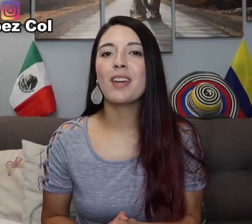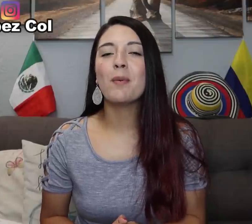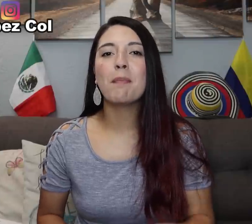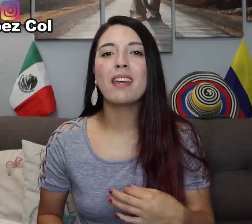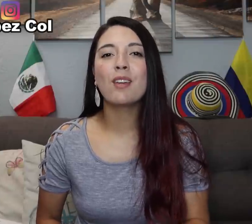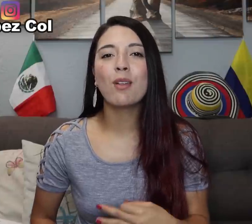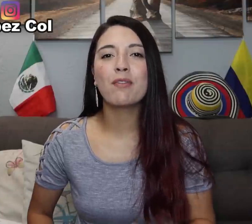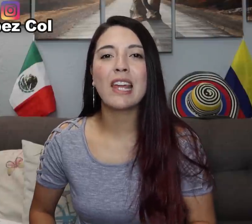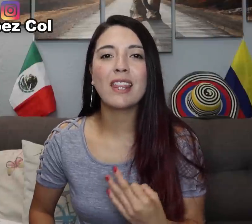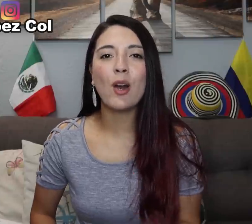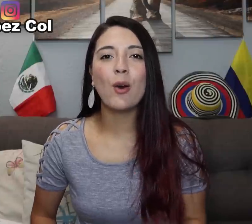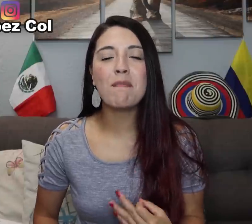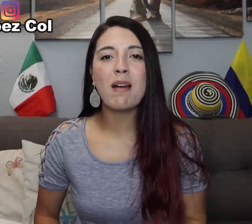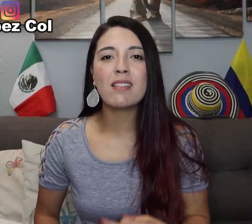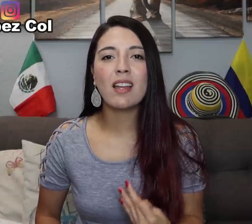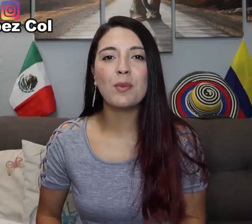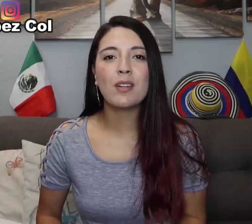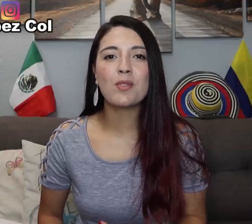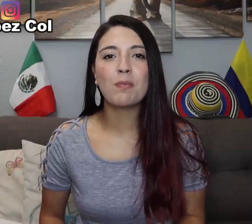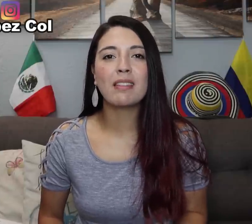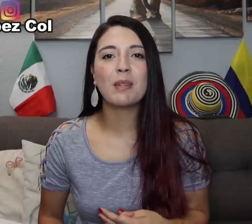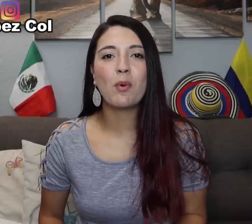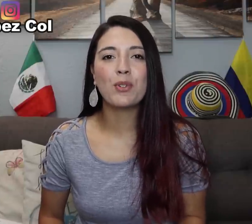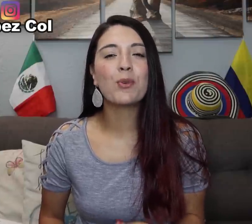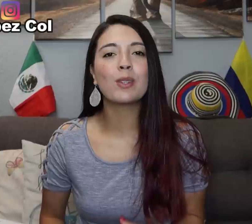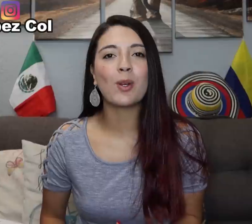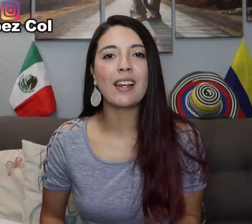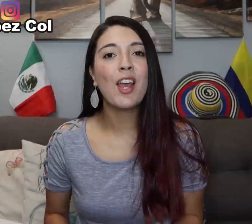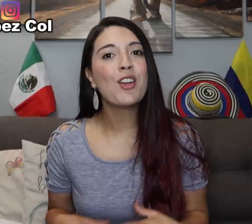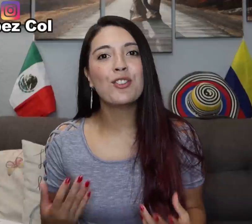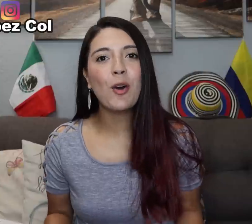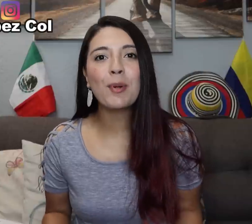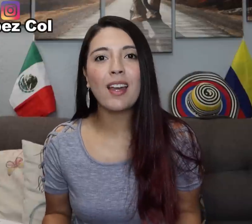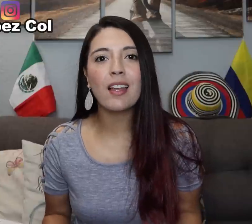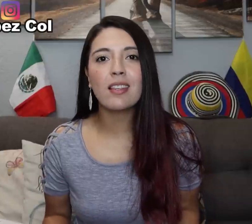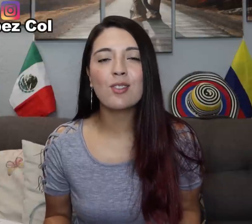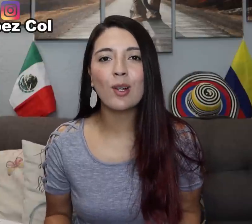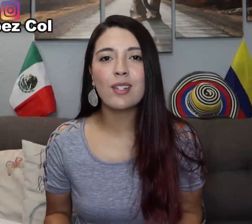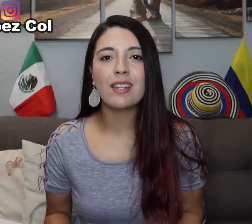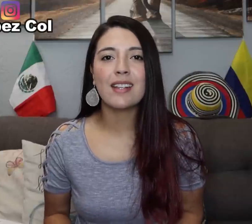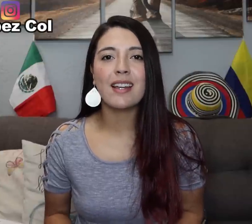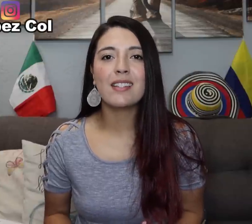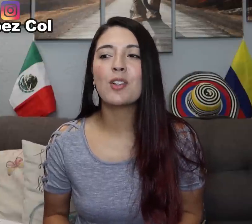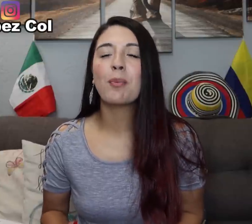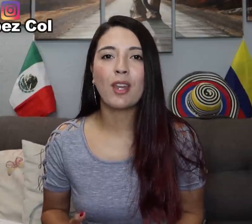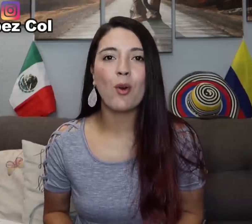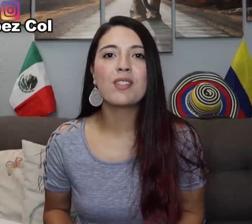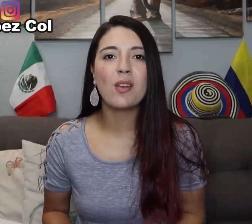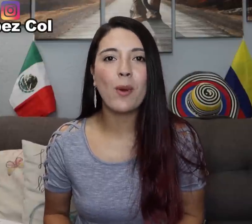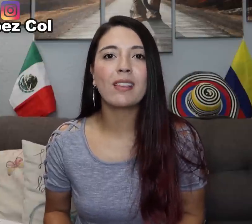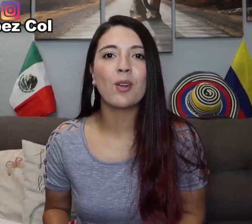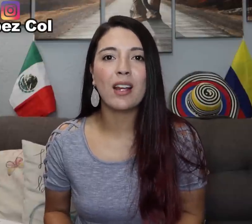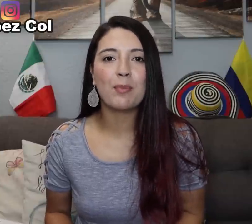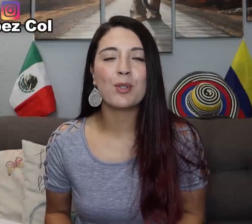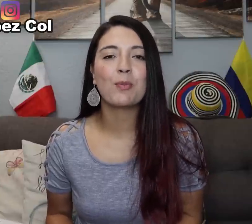este video, México defiende hoy más que nunca su patrimonio cultural. No porque antes no lo quisiera hacer, sino porque hoy